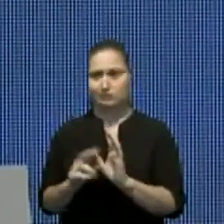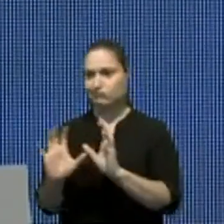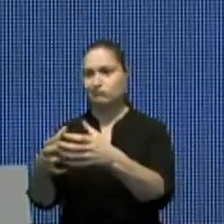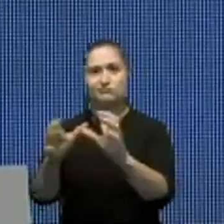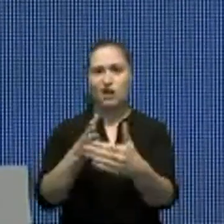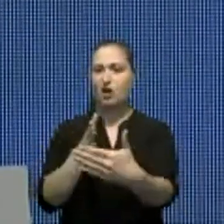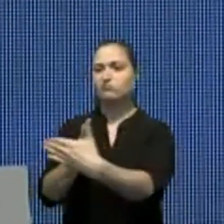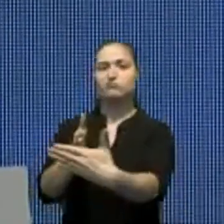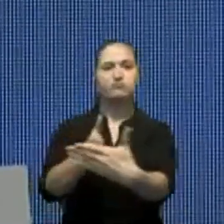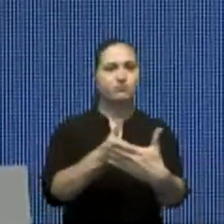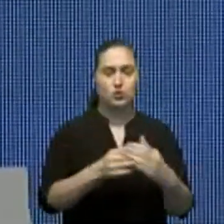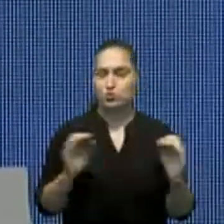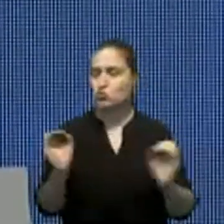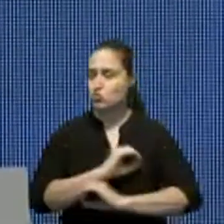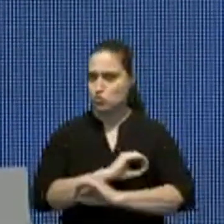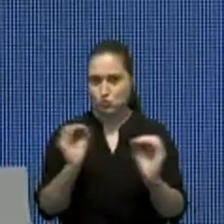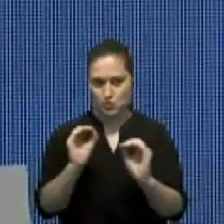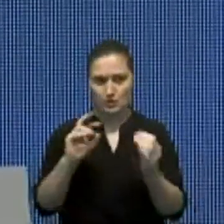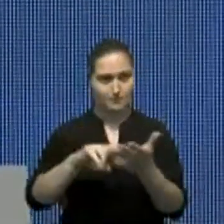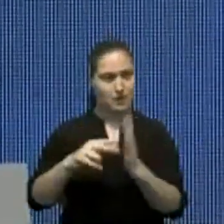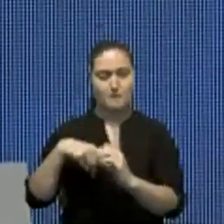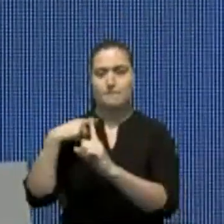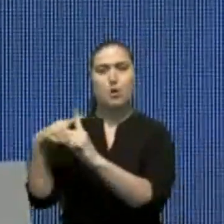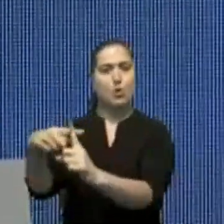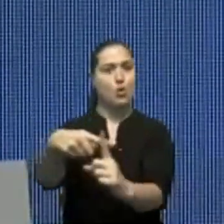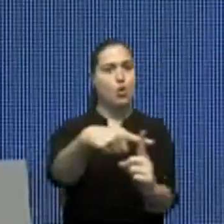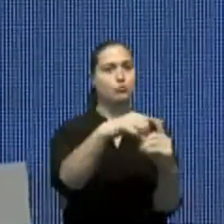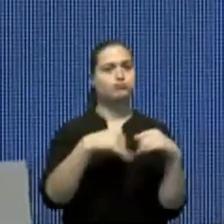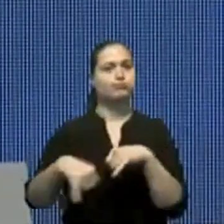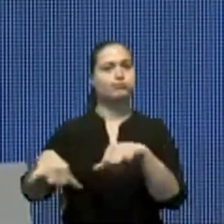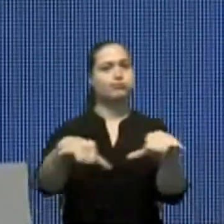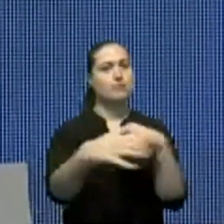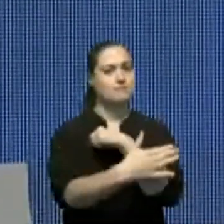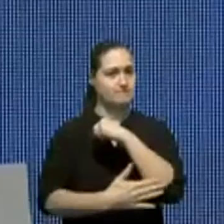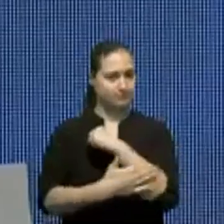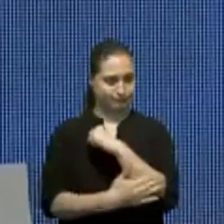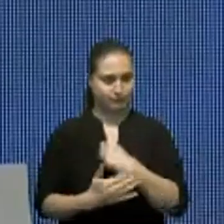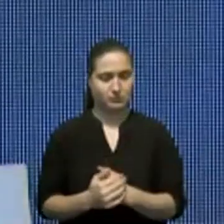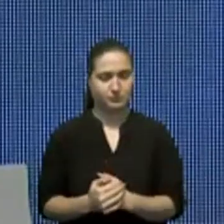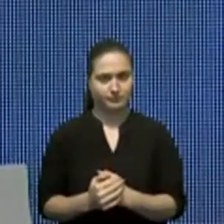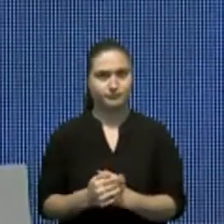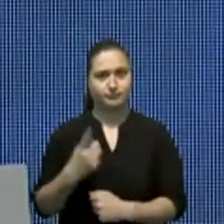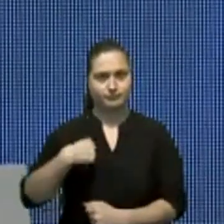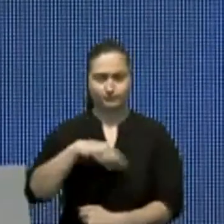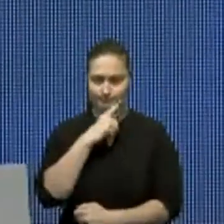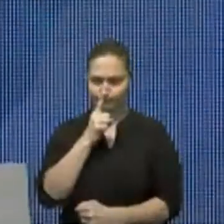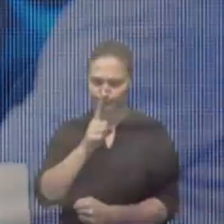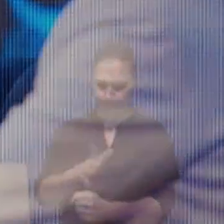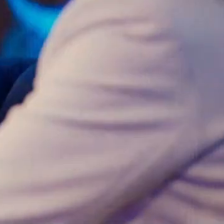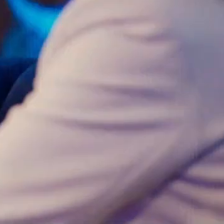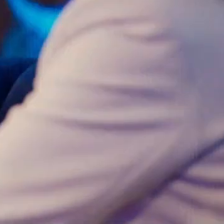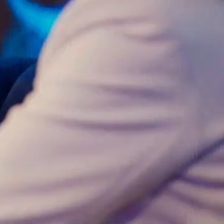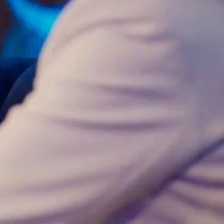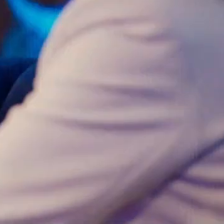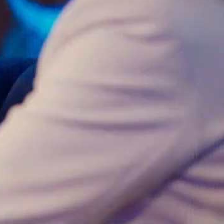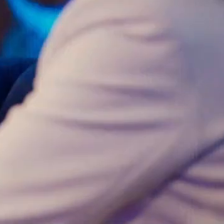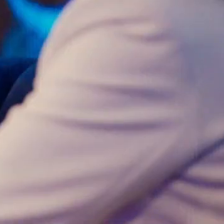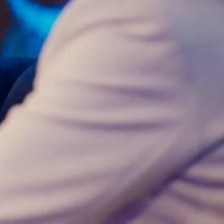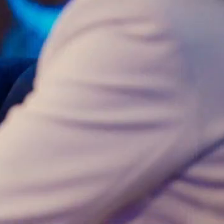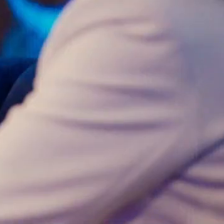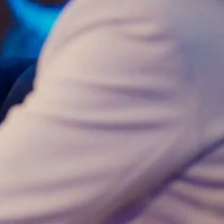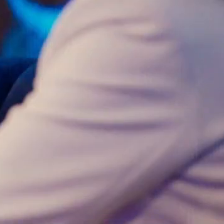está practicando la evasión fiscal. Existen múltiples leyes de incentivo, pero